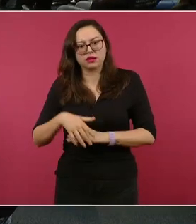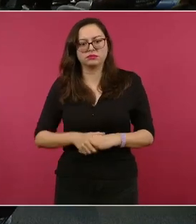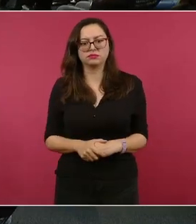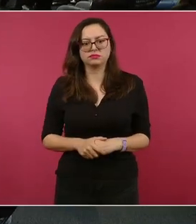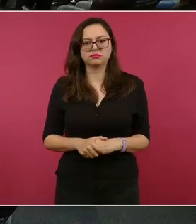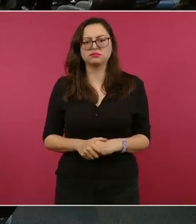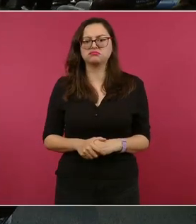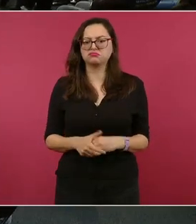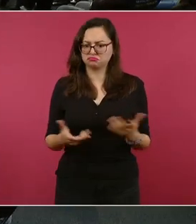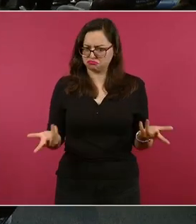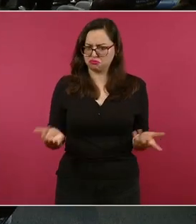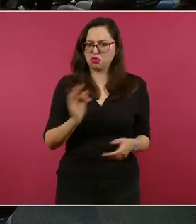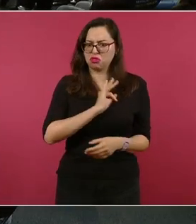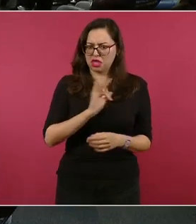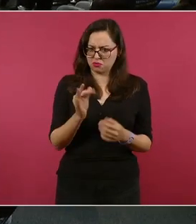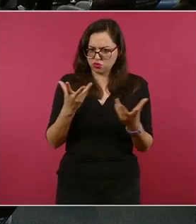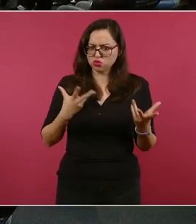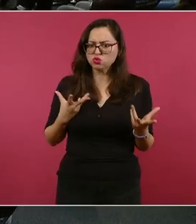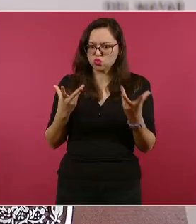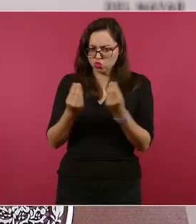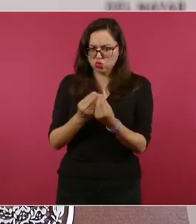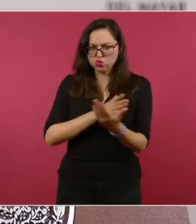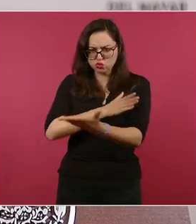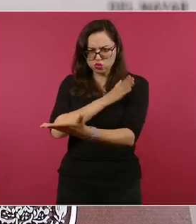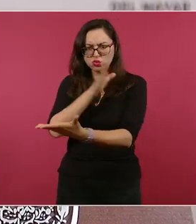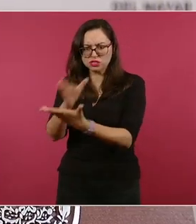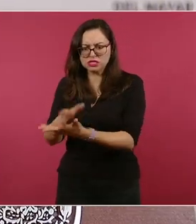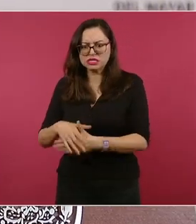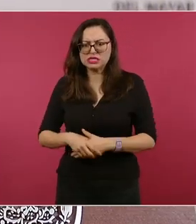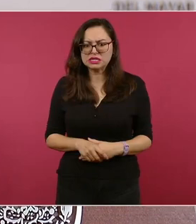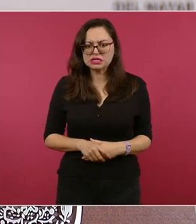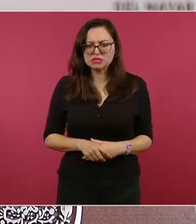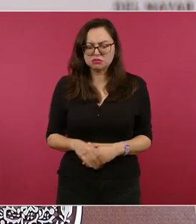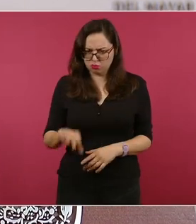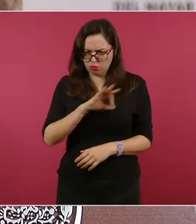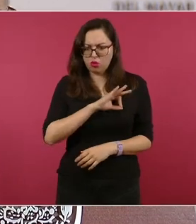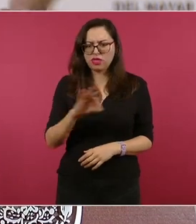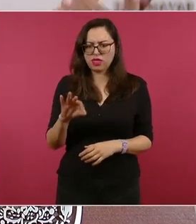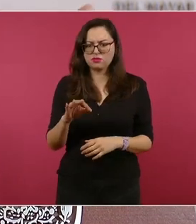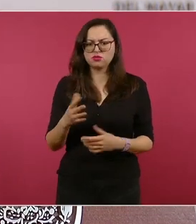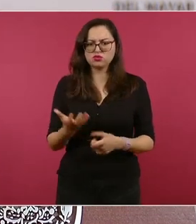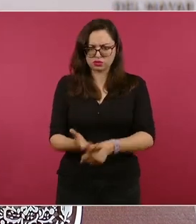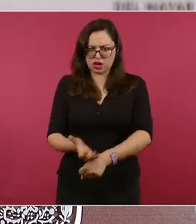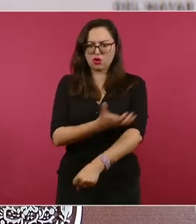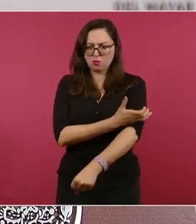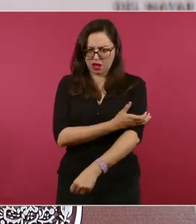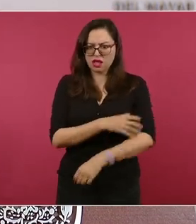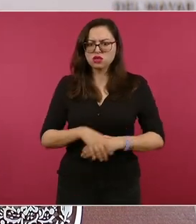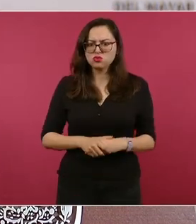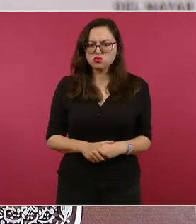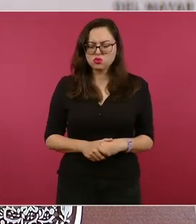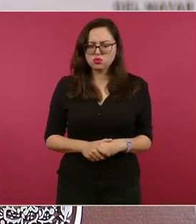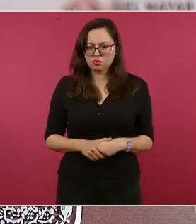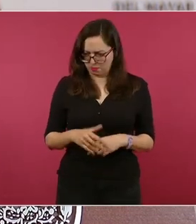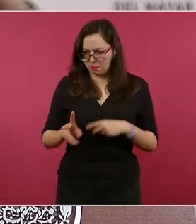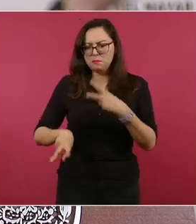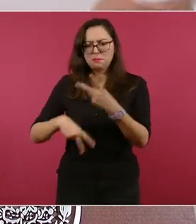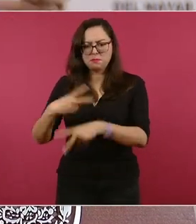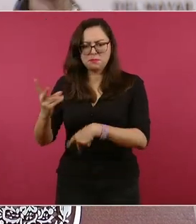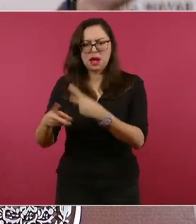invites para ir juntos, y te acompañaría.